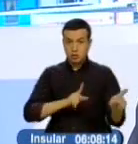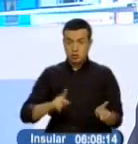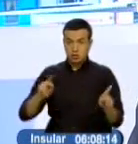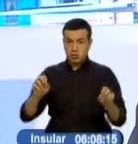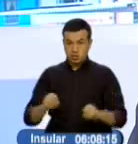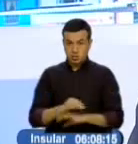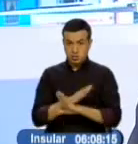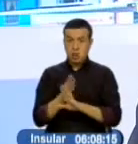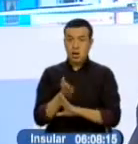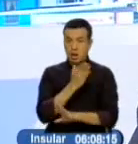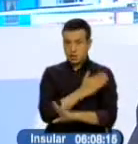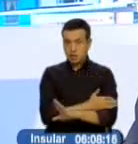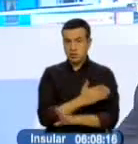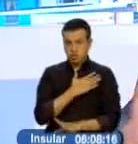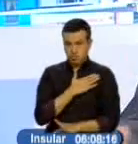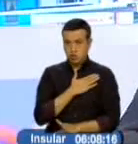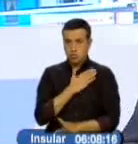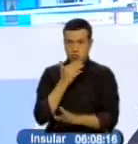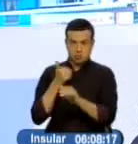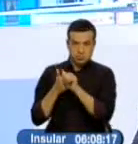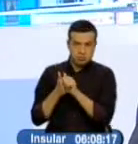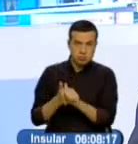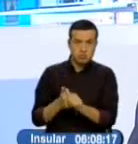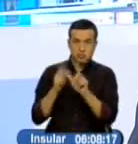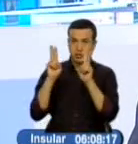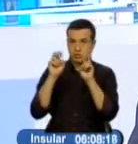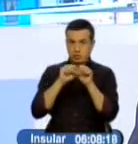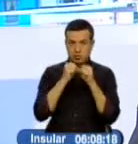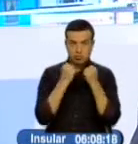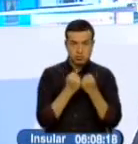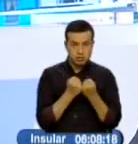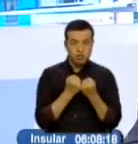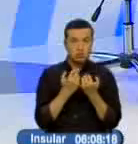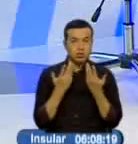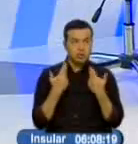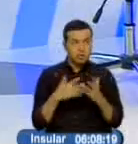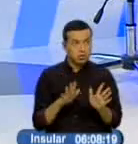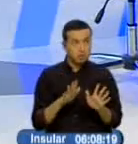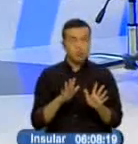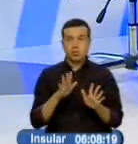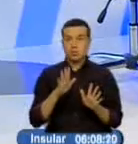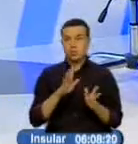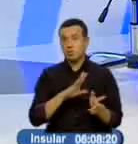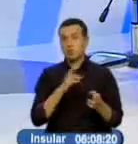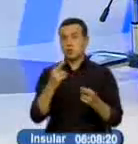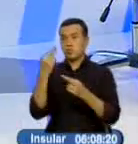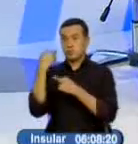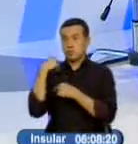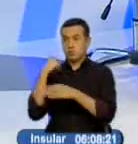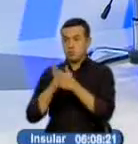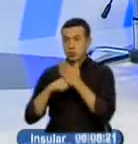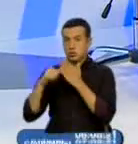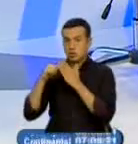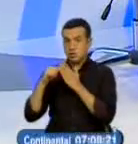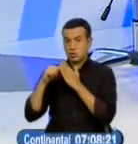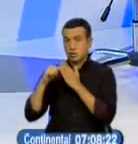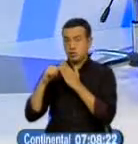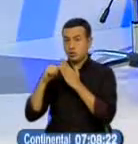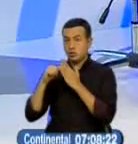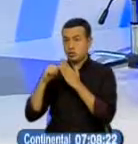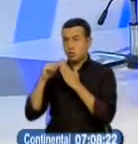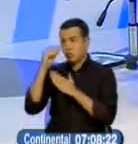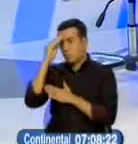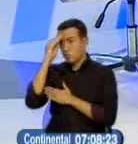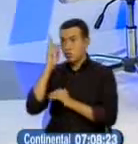Desarrollo en su momento, hice el seguimiento a lo social. Pero cuando uno asume ya una cartera de Estado y se encuentra con